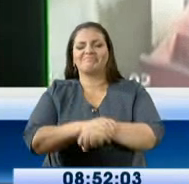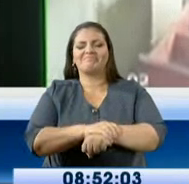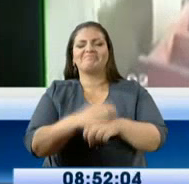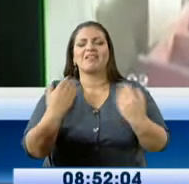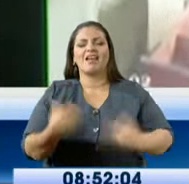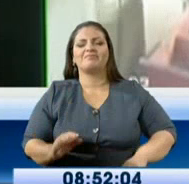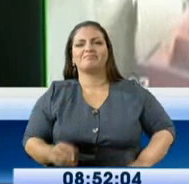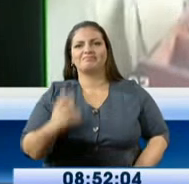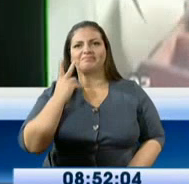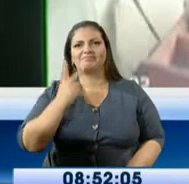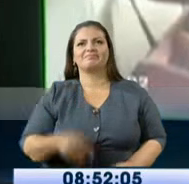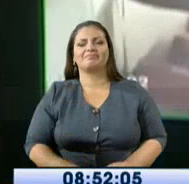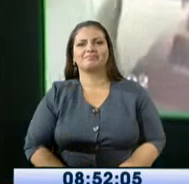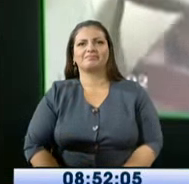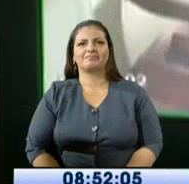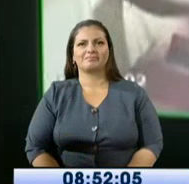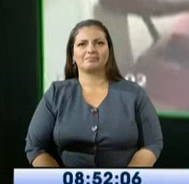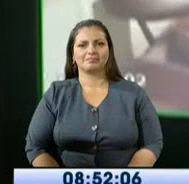Veamos.